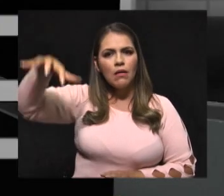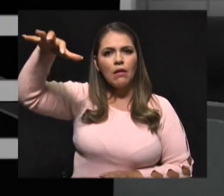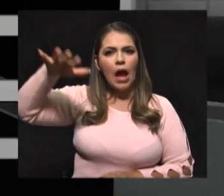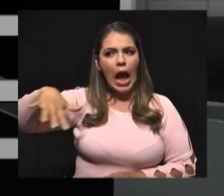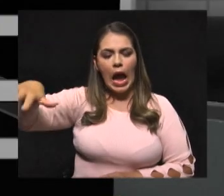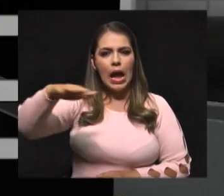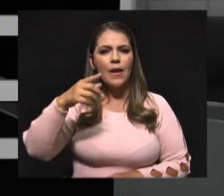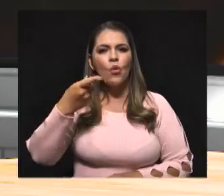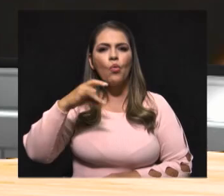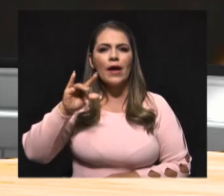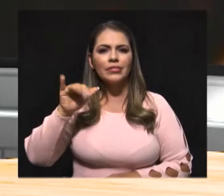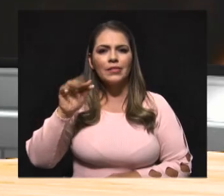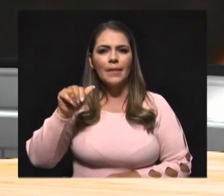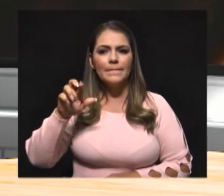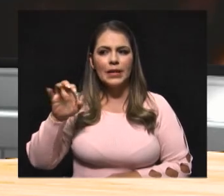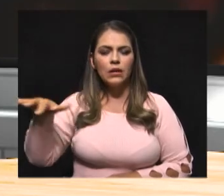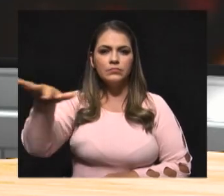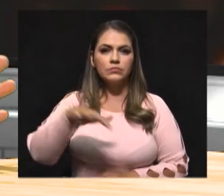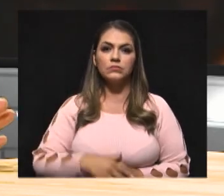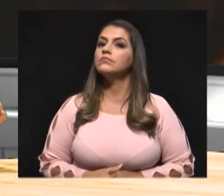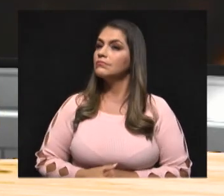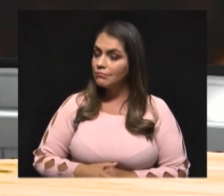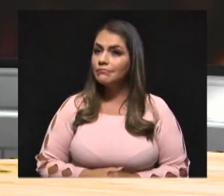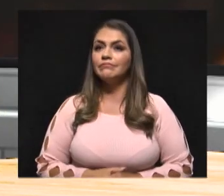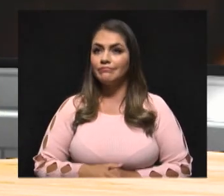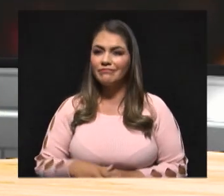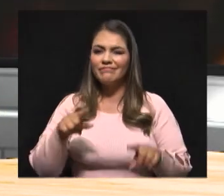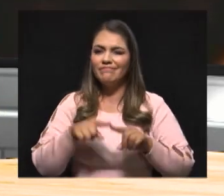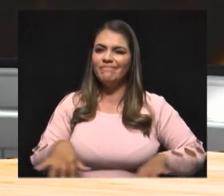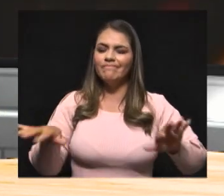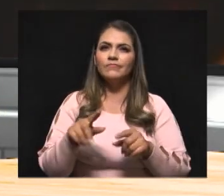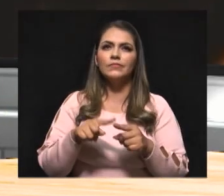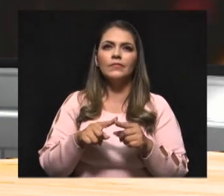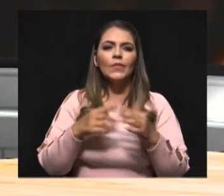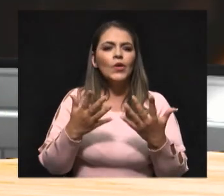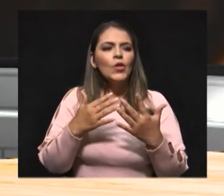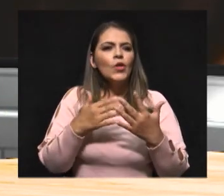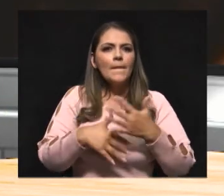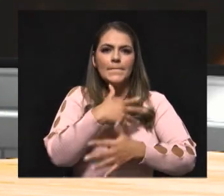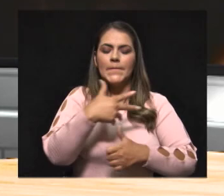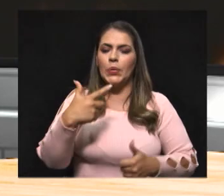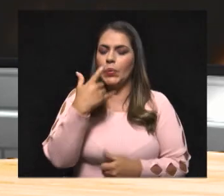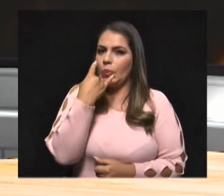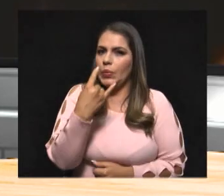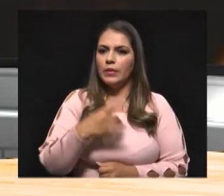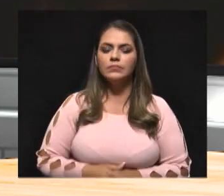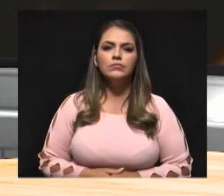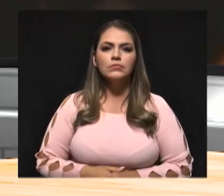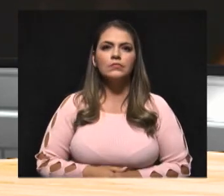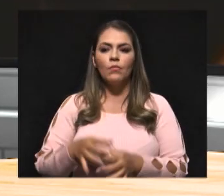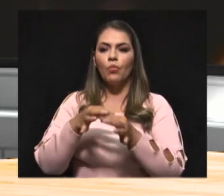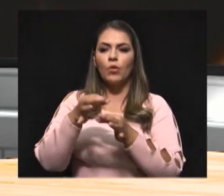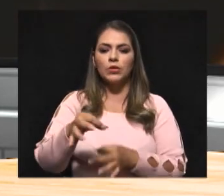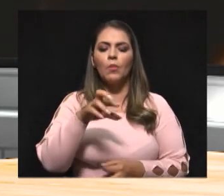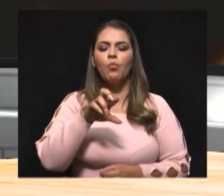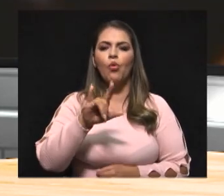antioquia ha hecho un muy buen desarrollo en algunas de las regiones creando unos productos interesantes tenemos en puerto triunfo el cañón